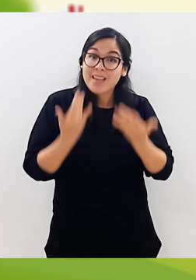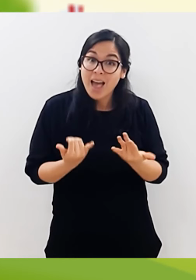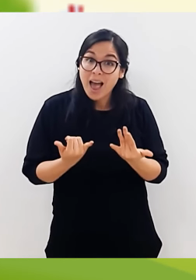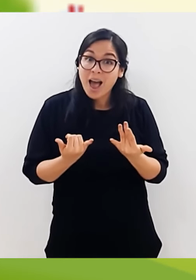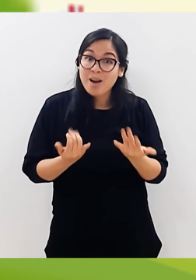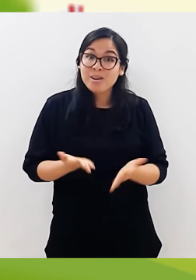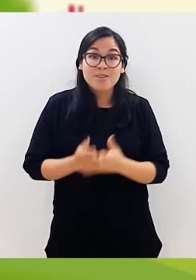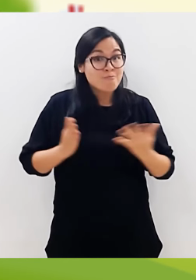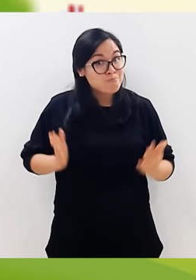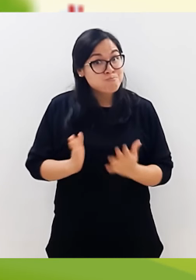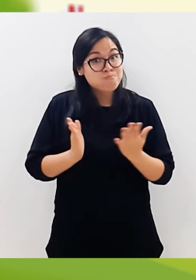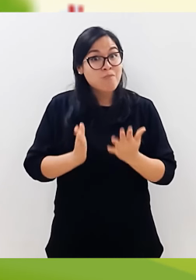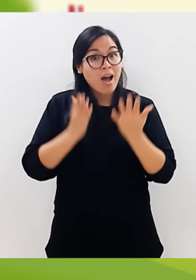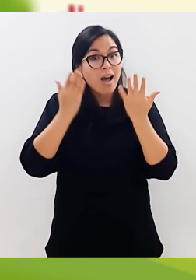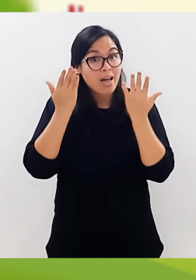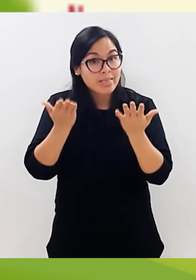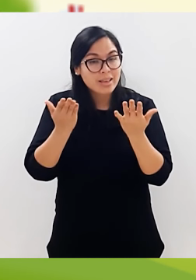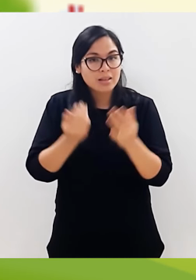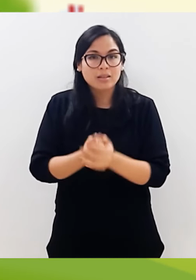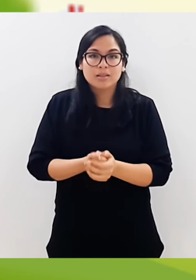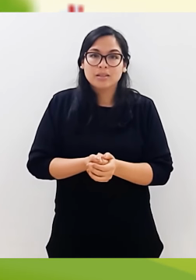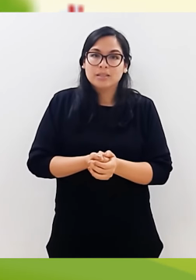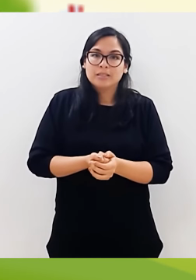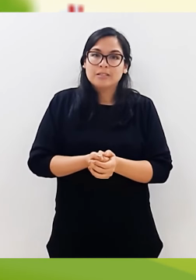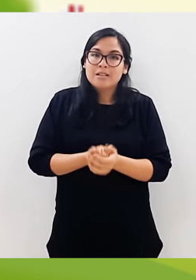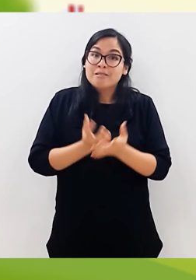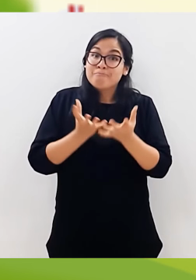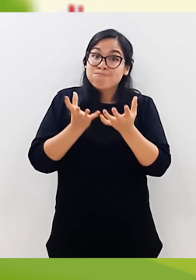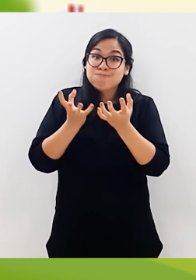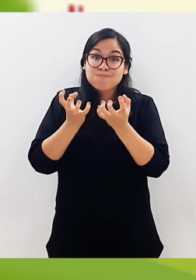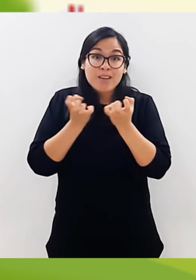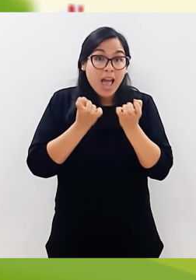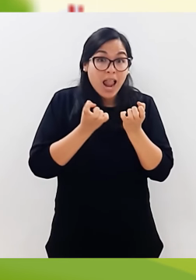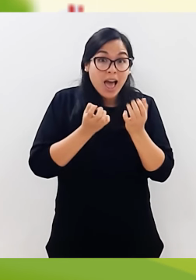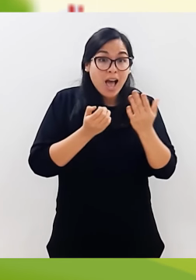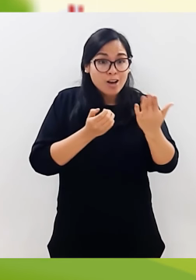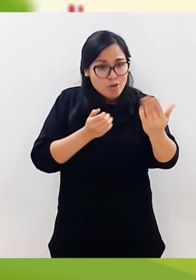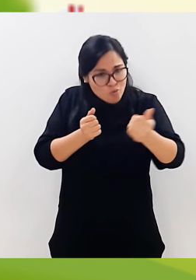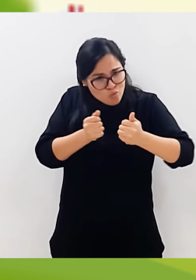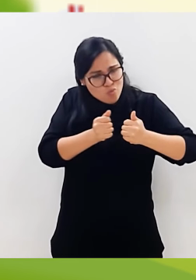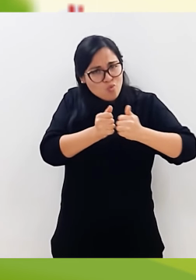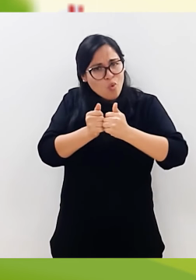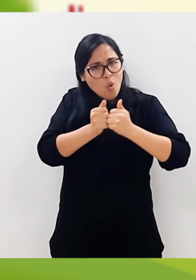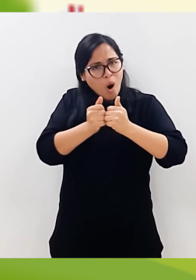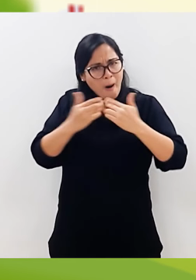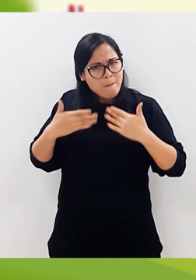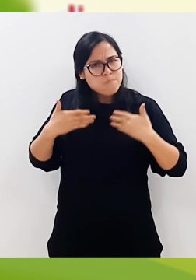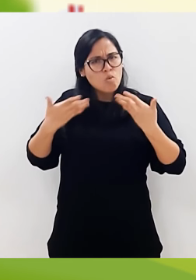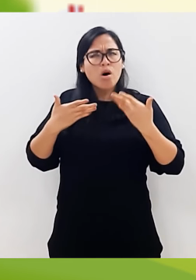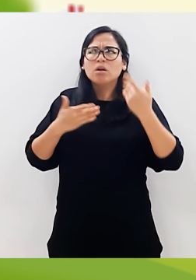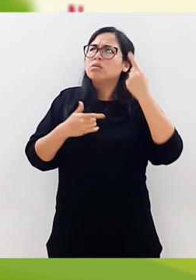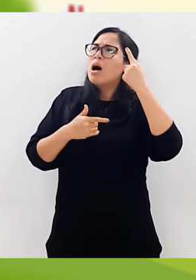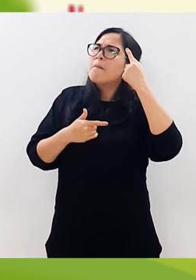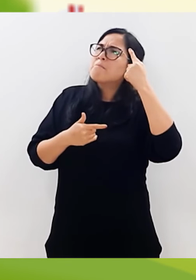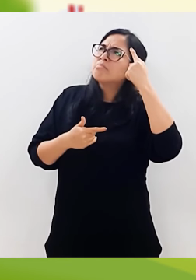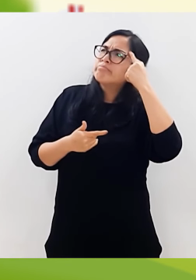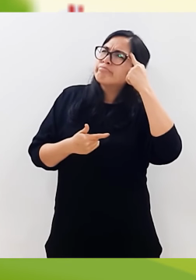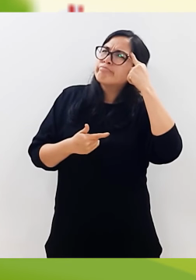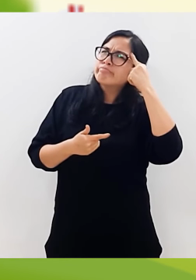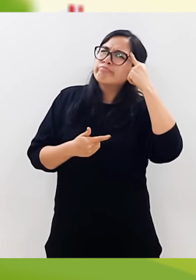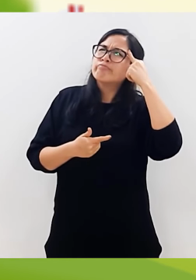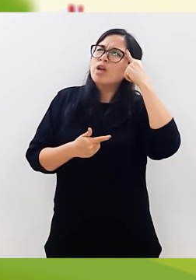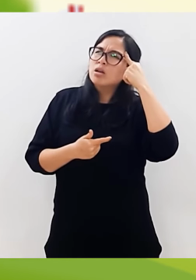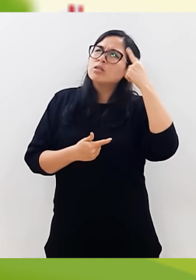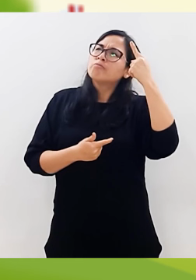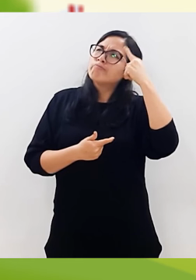proponer algo. Quisiera que juntas y juntos podamos pensar y